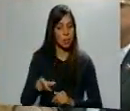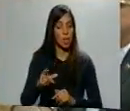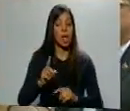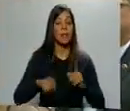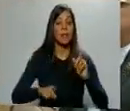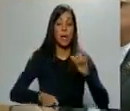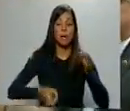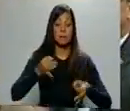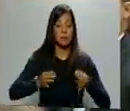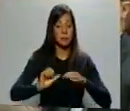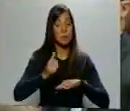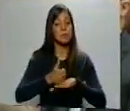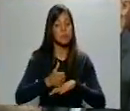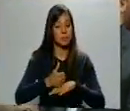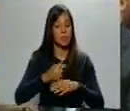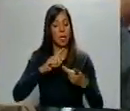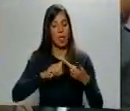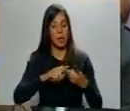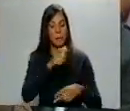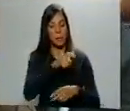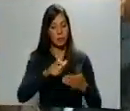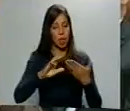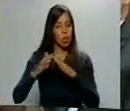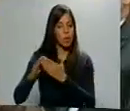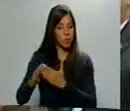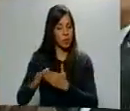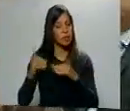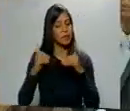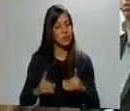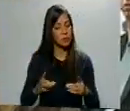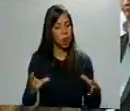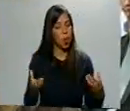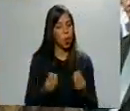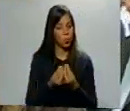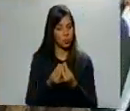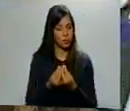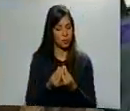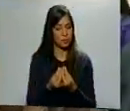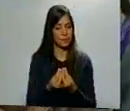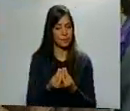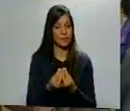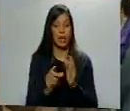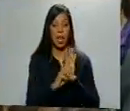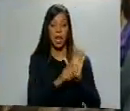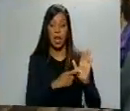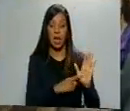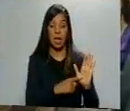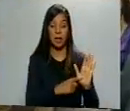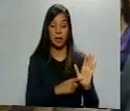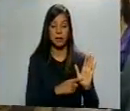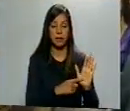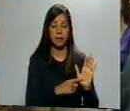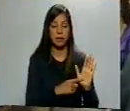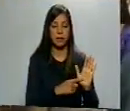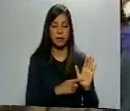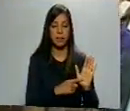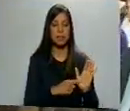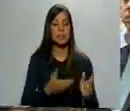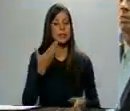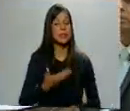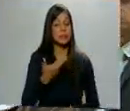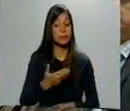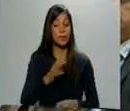Tribunal Supremo de Justicia y el Poder Ciudadano. De manera que esta ley